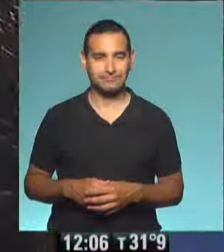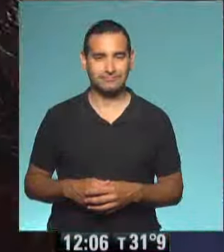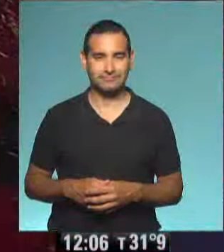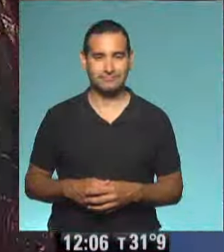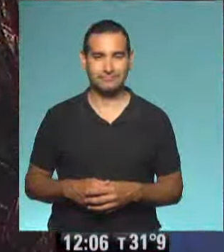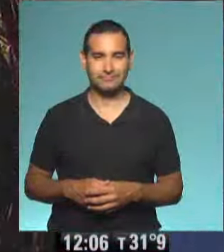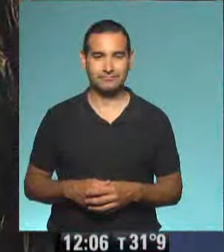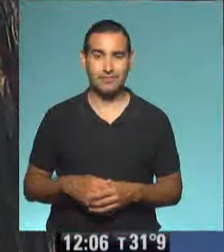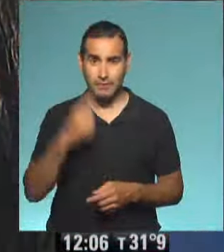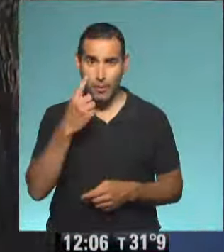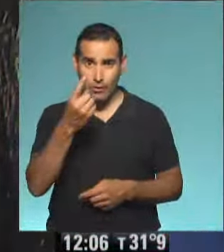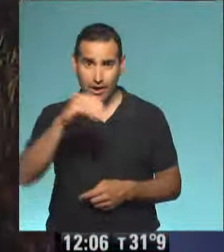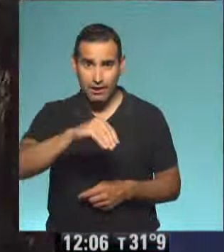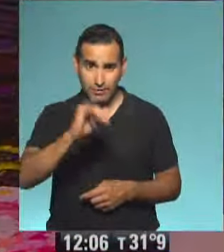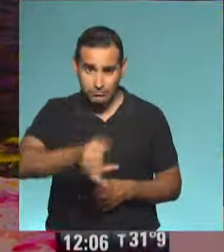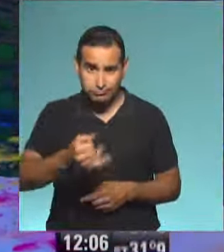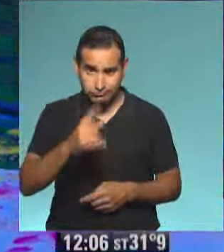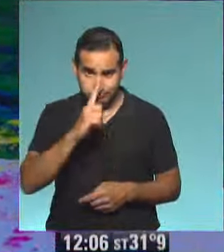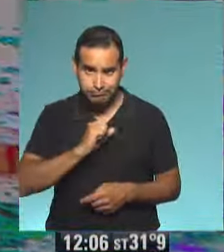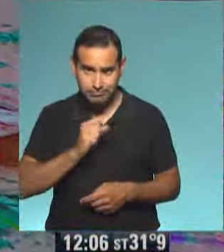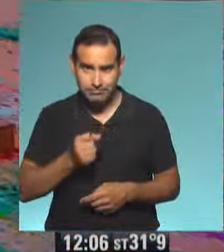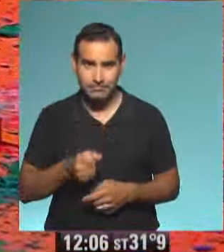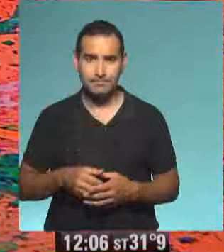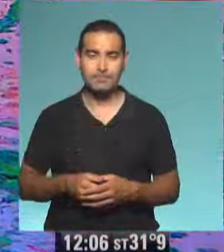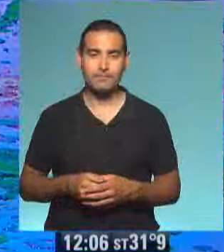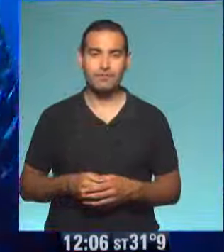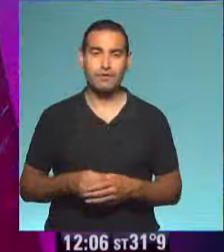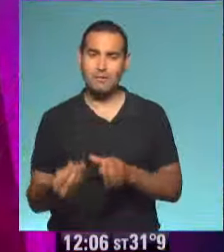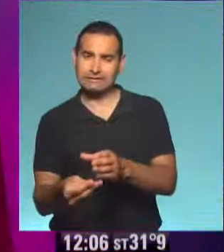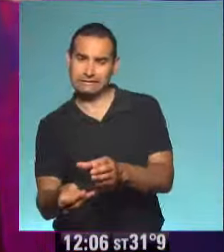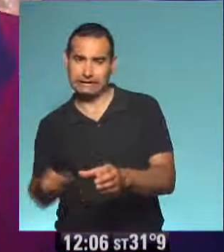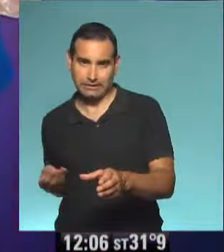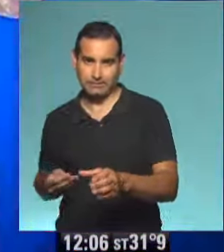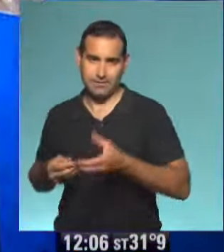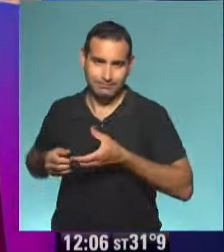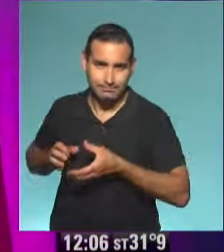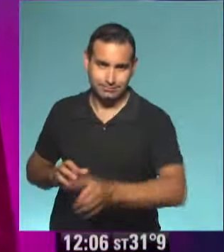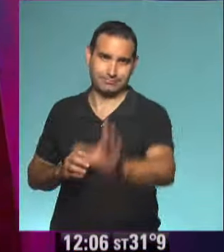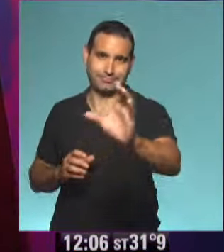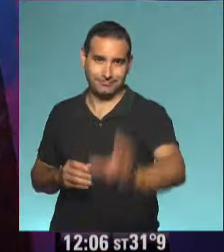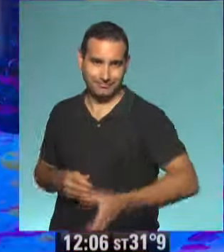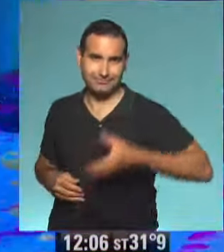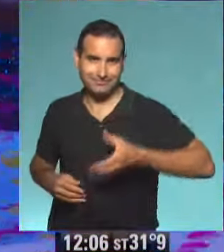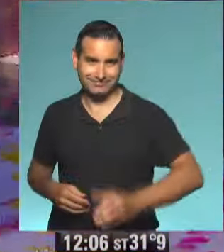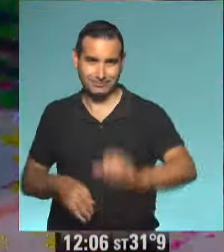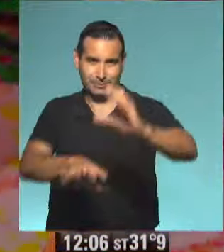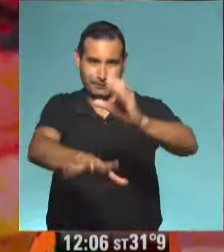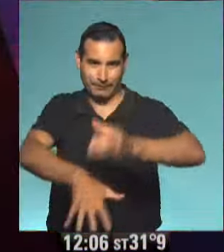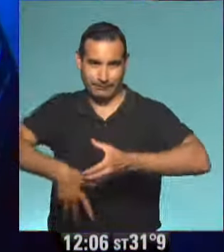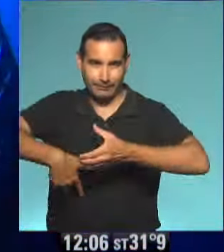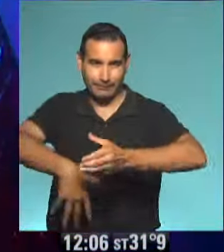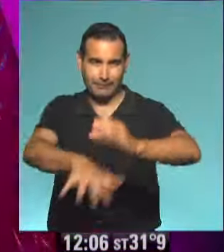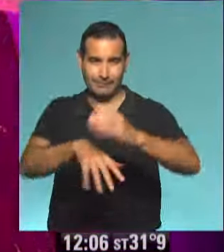Ahí hay una lata más, ¿se animan a tirar? ¡Seamos libres! Sacale la cinta de abajo. ¡Seamos libres!